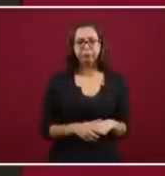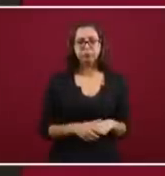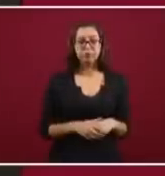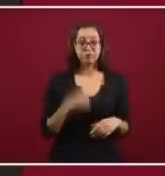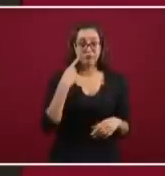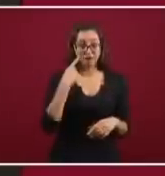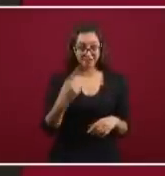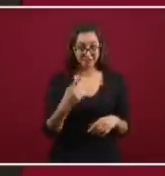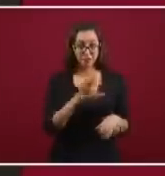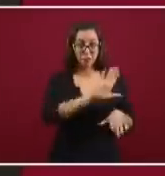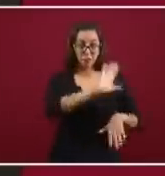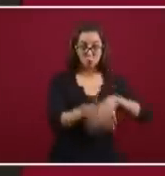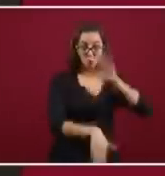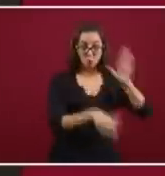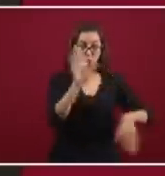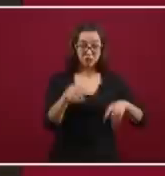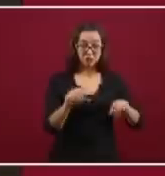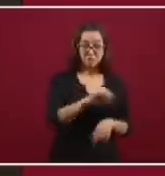Fallecidos.